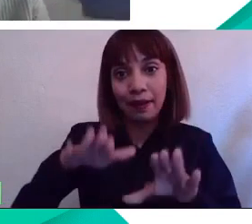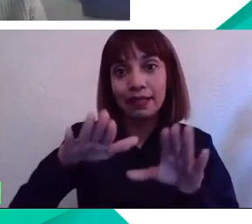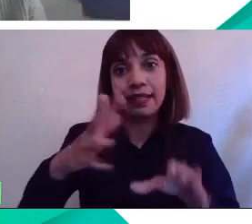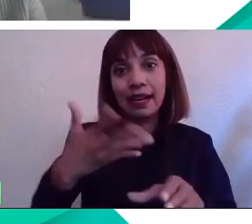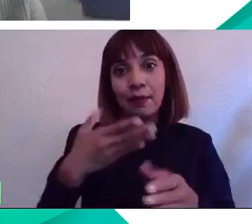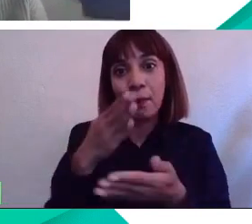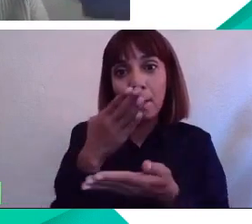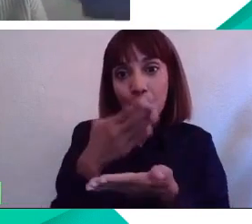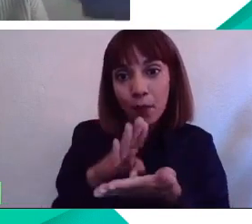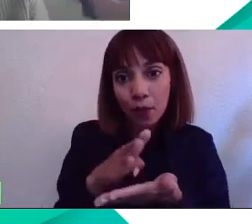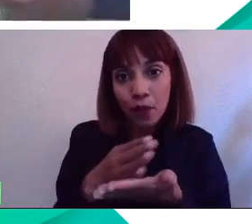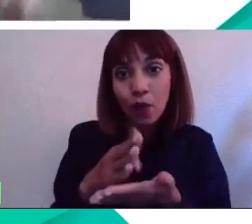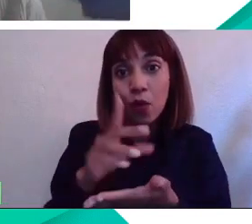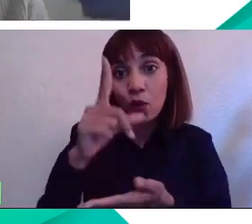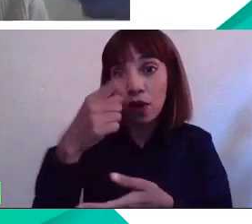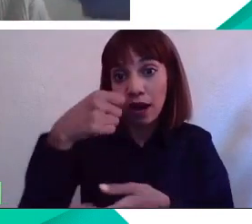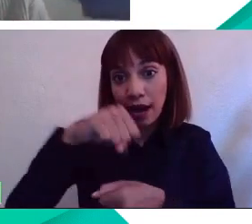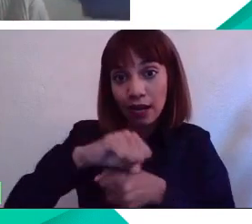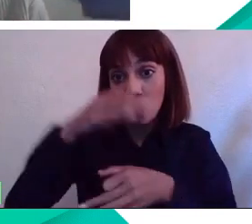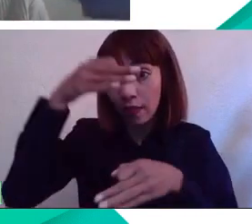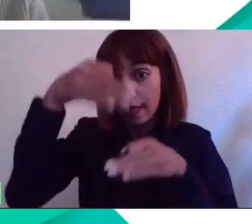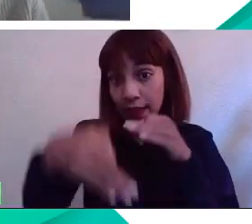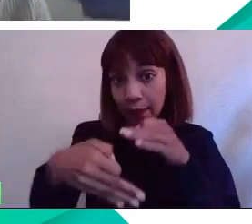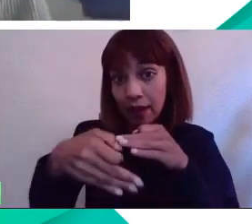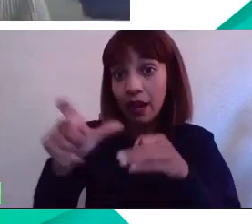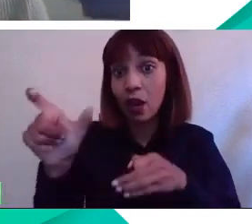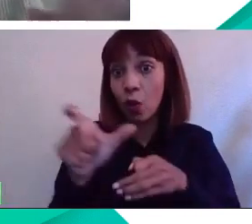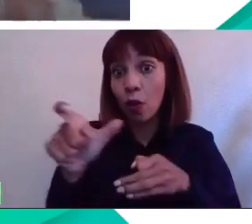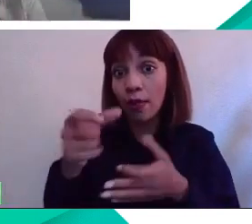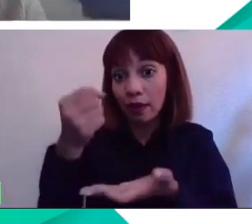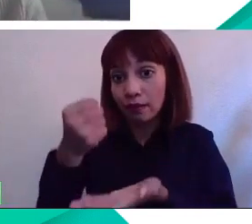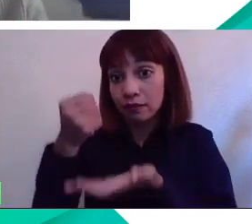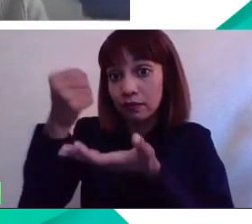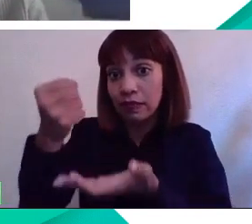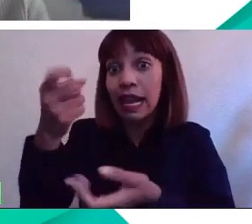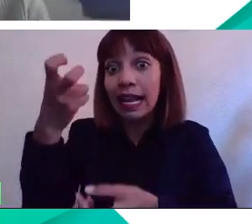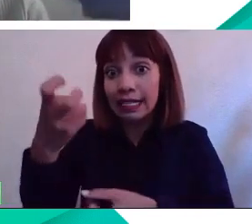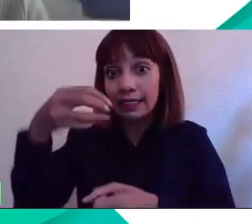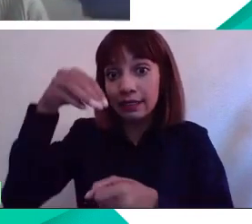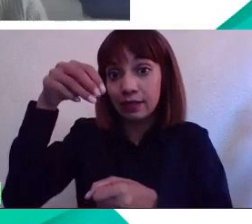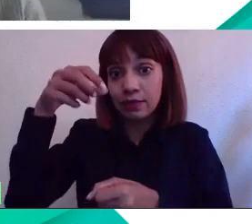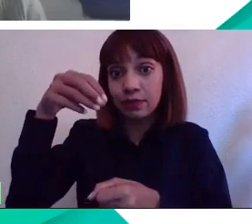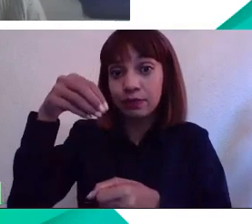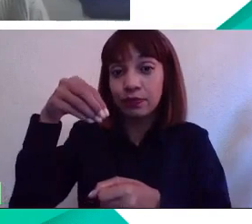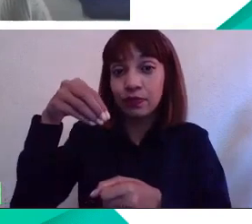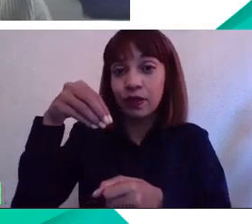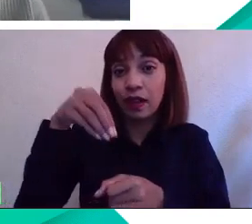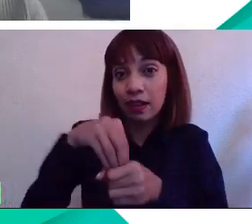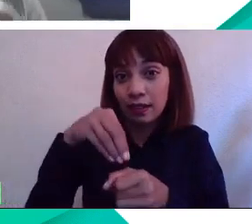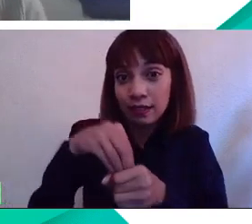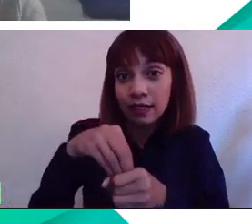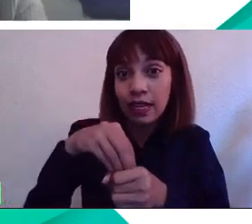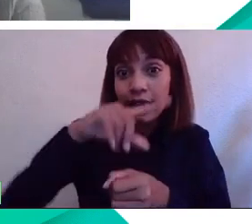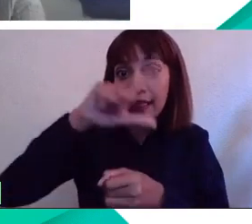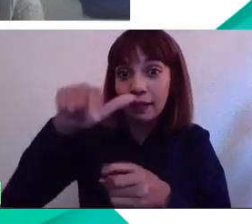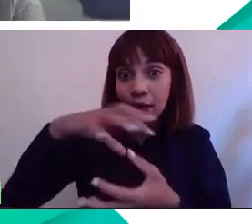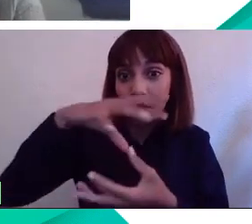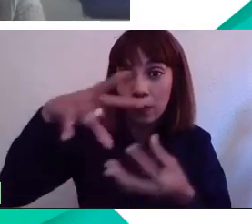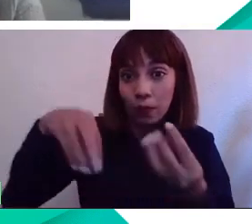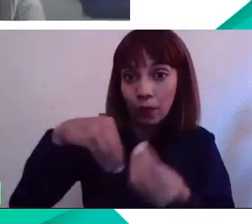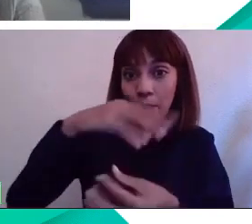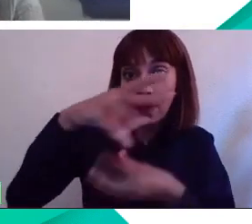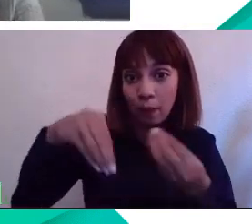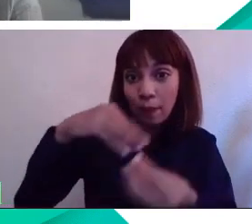año y otro a fin de año, pero hay un excedente que se ahorra y se reinvierte dentro de la organización para seguir